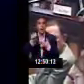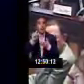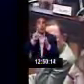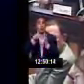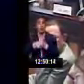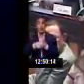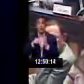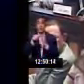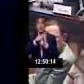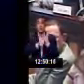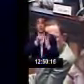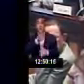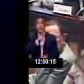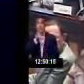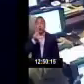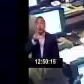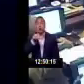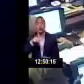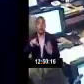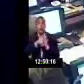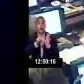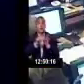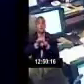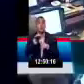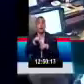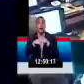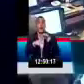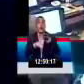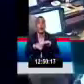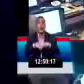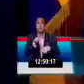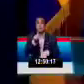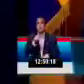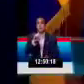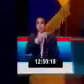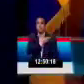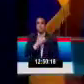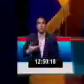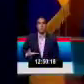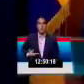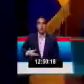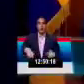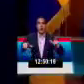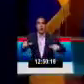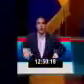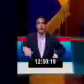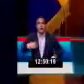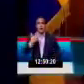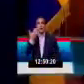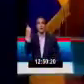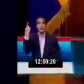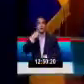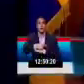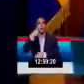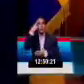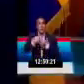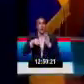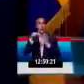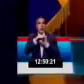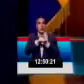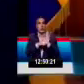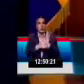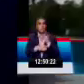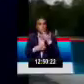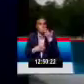Luego, según el artículo 43 de la Ley Orgánica de la Función Legislativa, el presidente de la República tiene 15 días para presentar la terna y